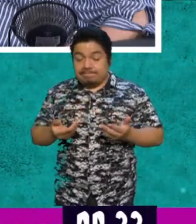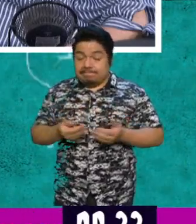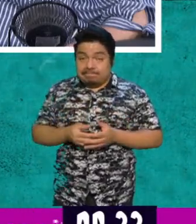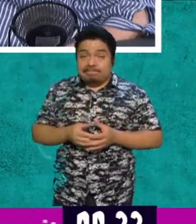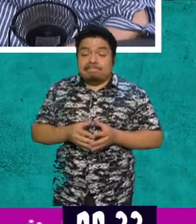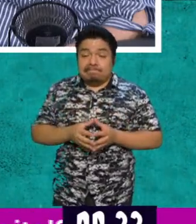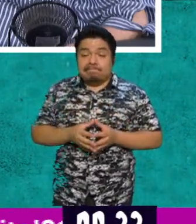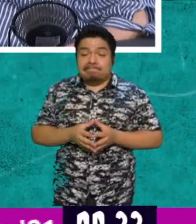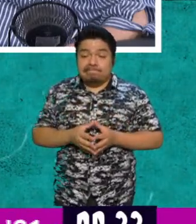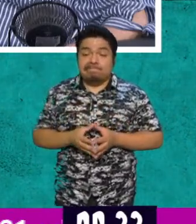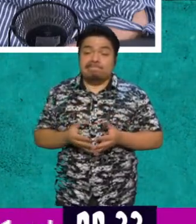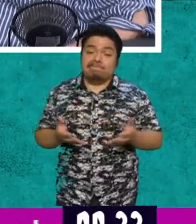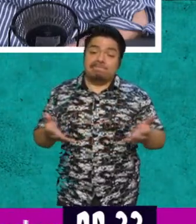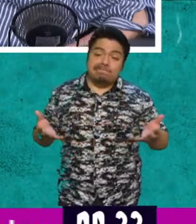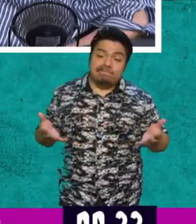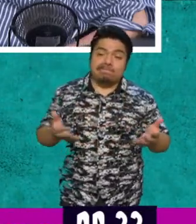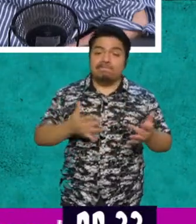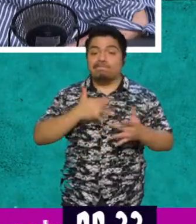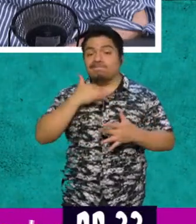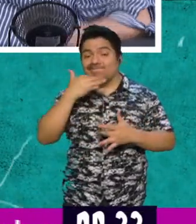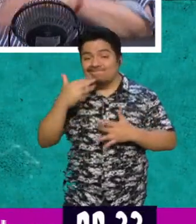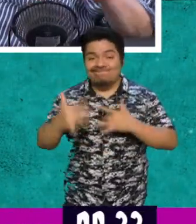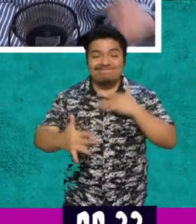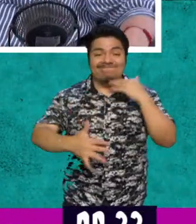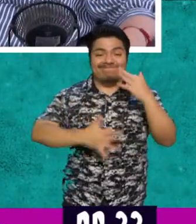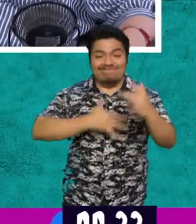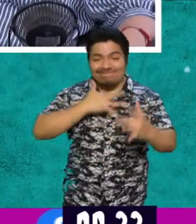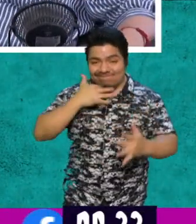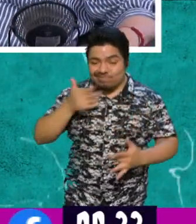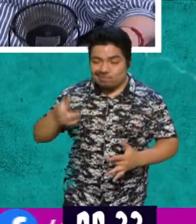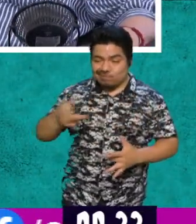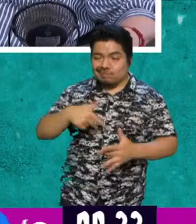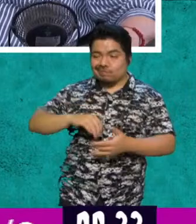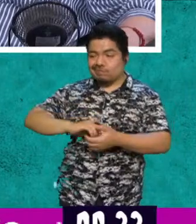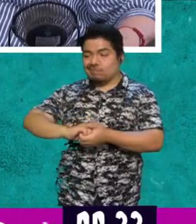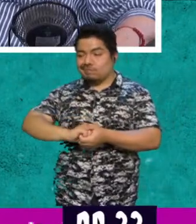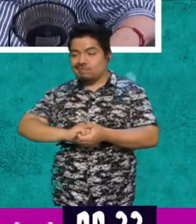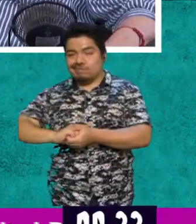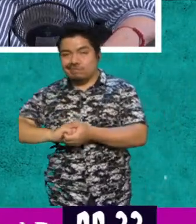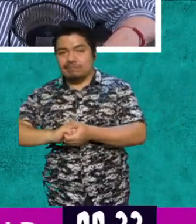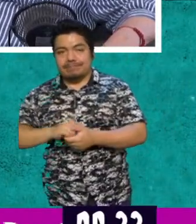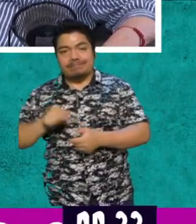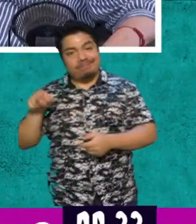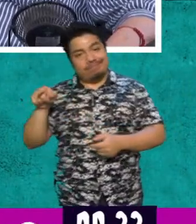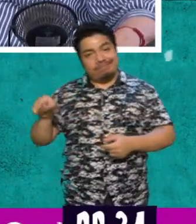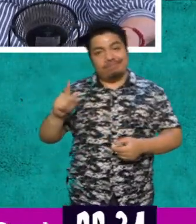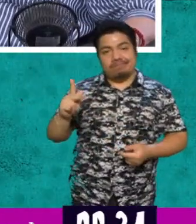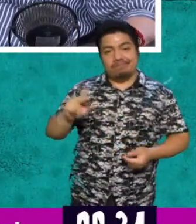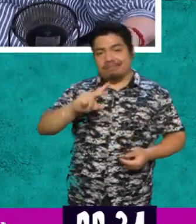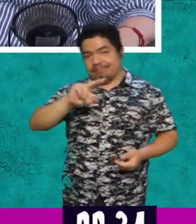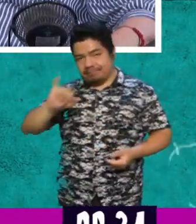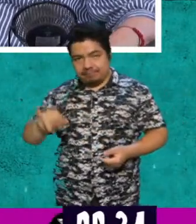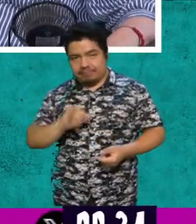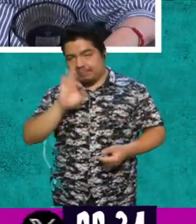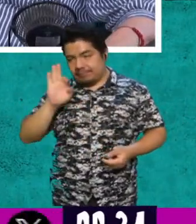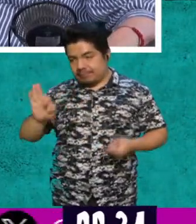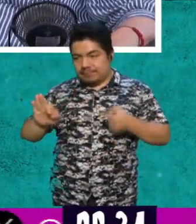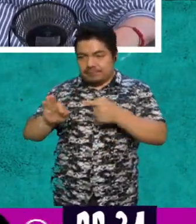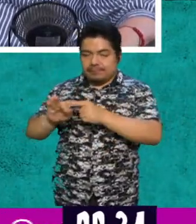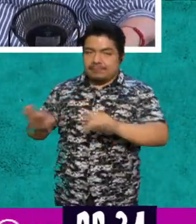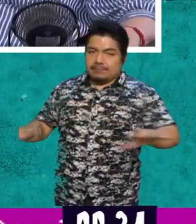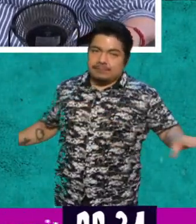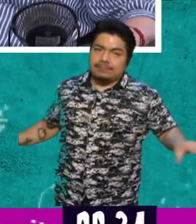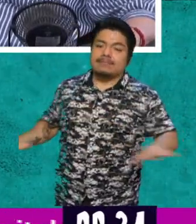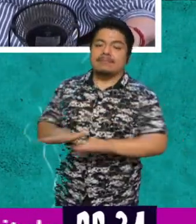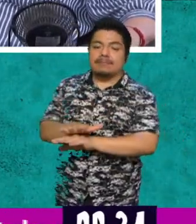elemento de pues corrupción, de alianza y la urgencia de transformar a ese Poder Judicial que tiene que ver,